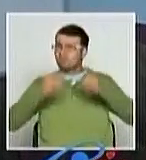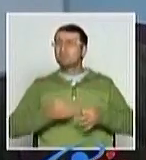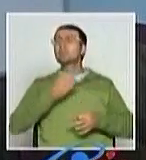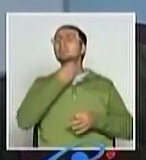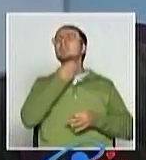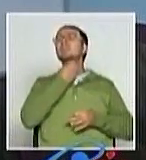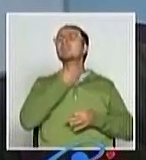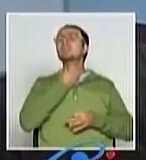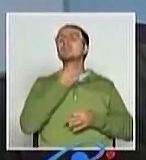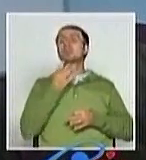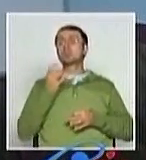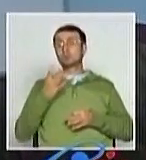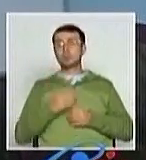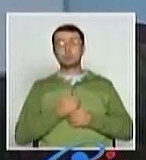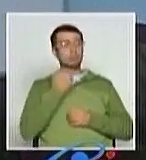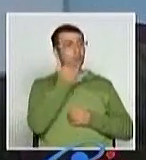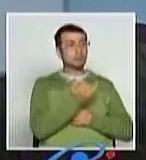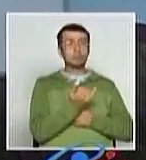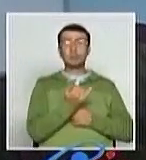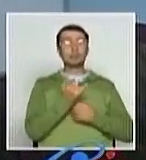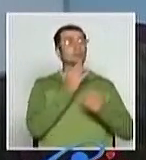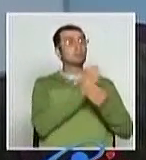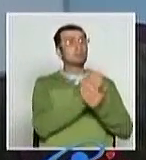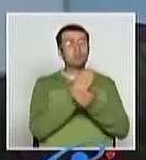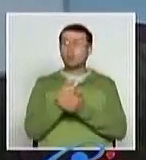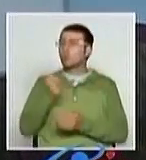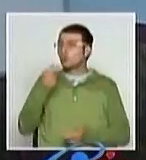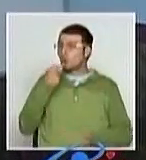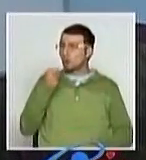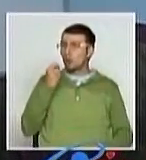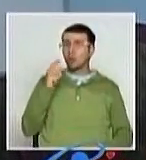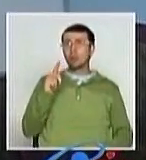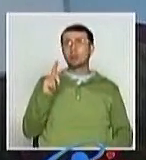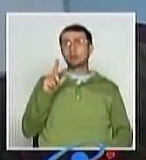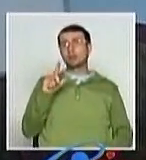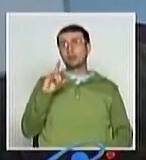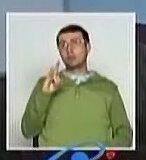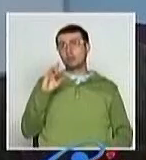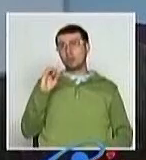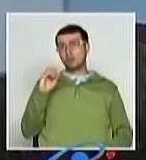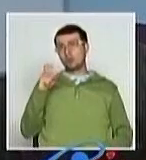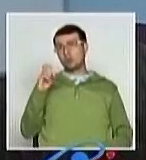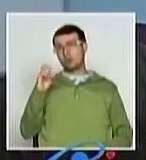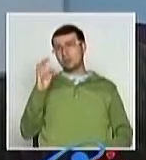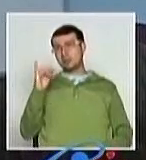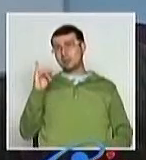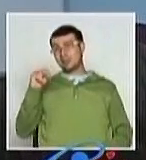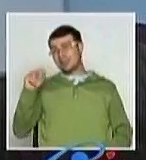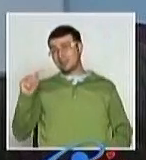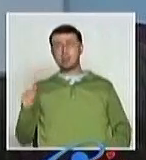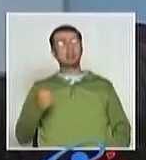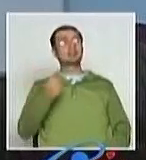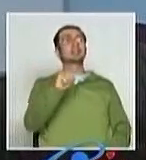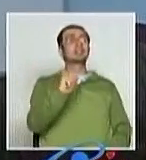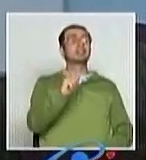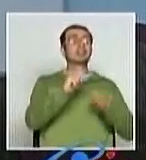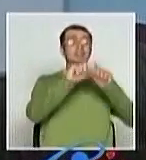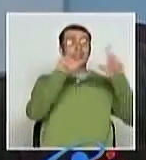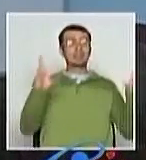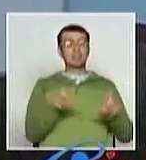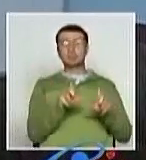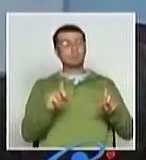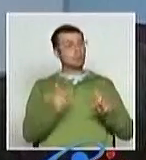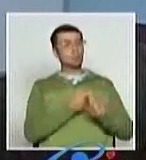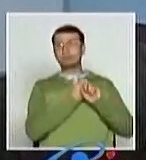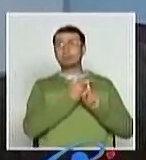con psiquiatra con fluoxetina con especialistas más de 10 exámenes de especialistas y nunca le encontraron